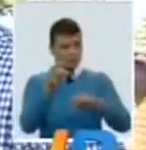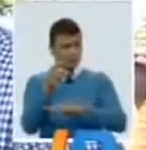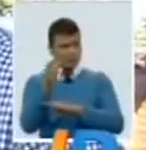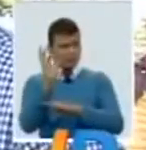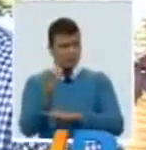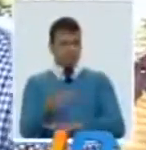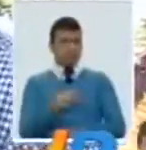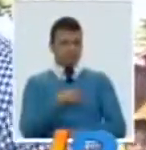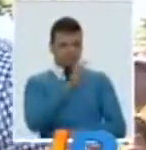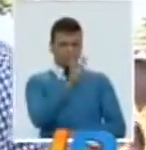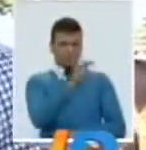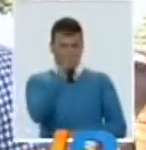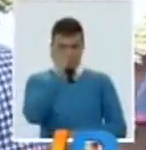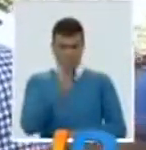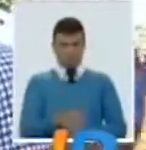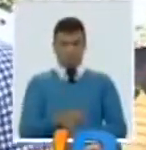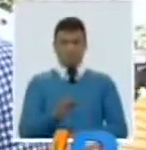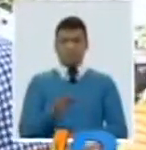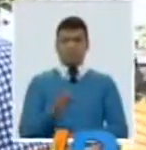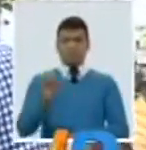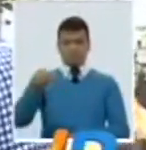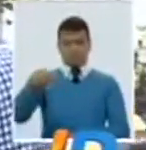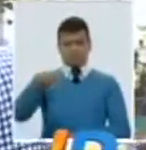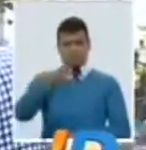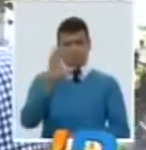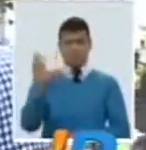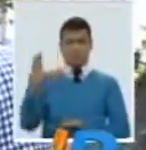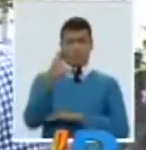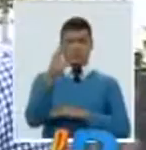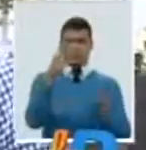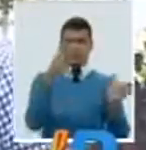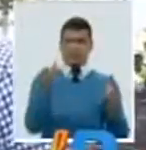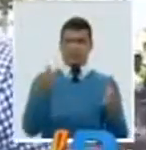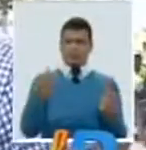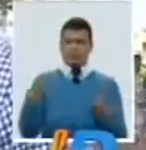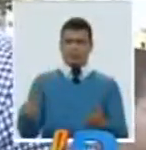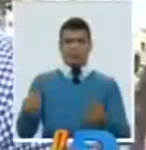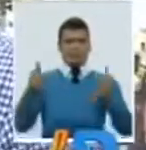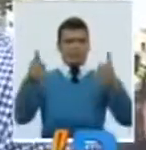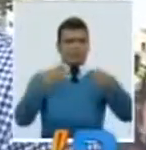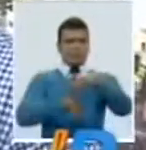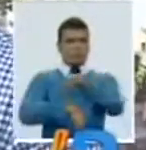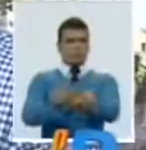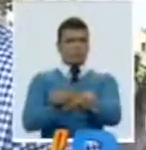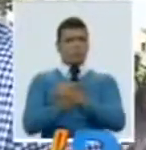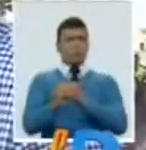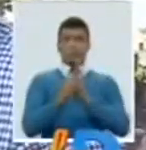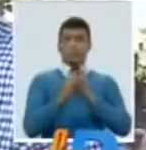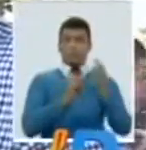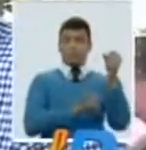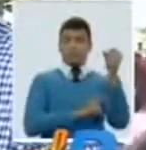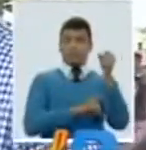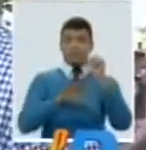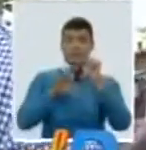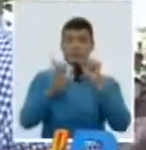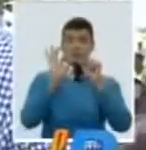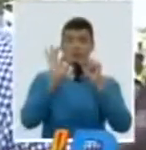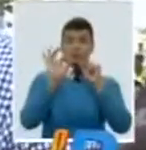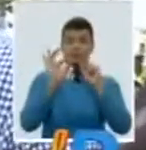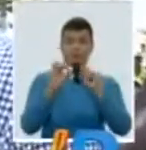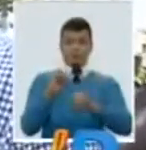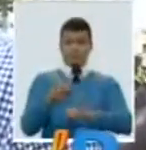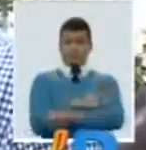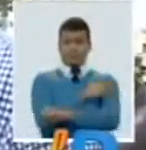Sí, confío, estoy seguro, creo que Colombia viene jugando muy buen fútbol, ha demostrado un carácter impresionante,